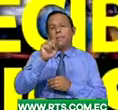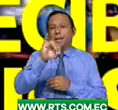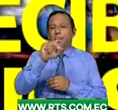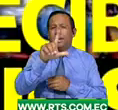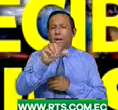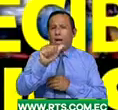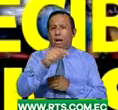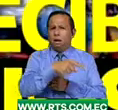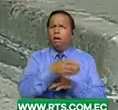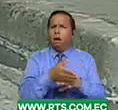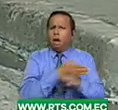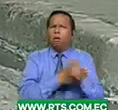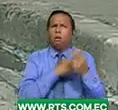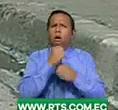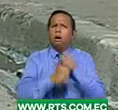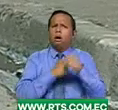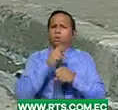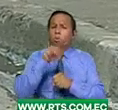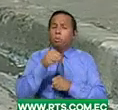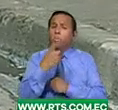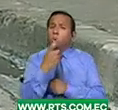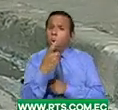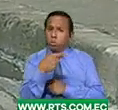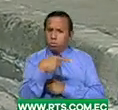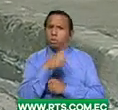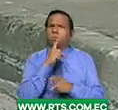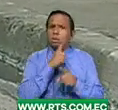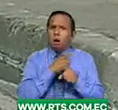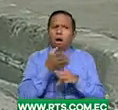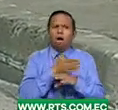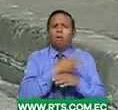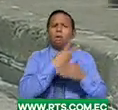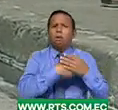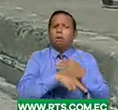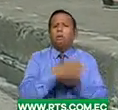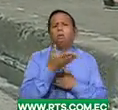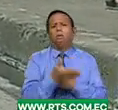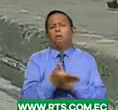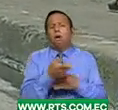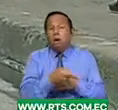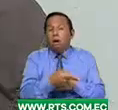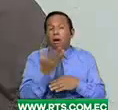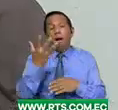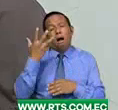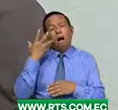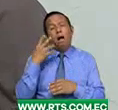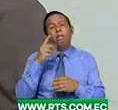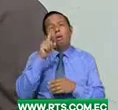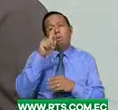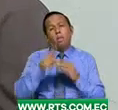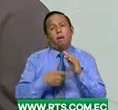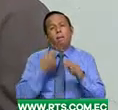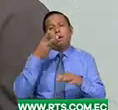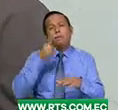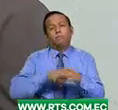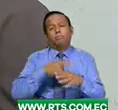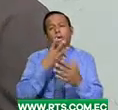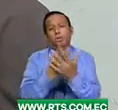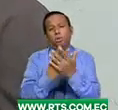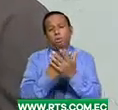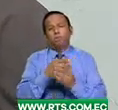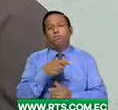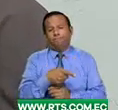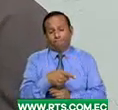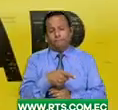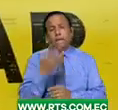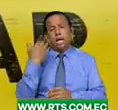2011. Revisado en el sistema judicial, el fallecido registra una detención. Tenemos antecedentes, el señor ha tenido antecedentes por